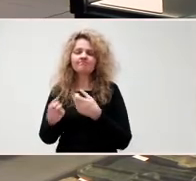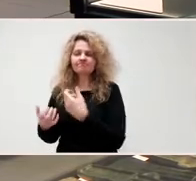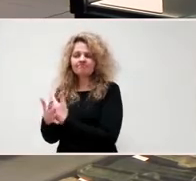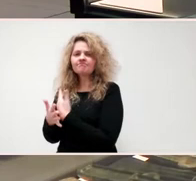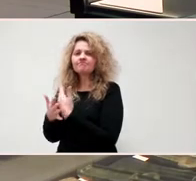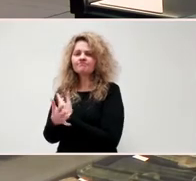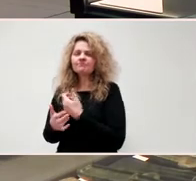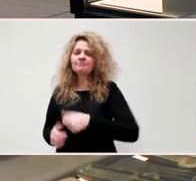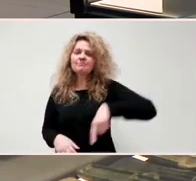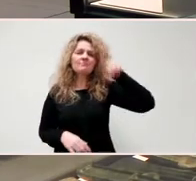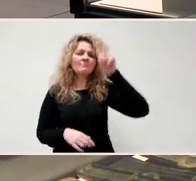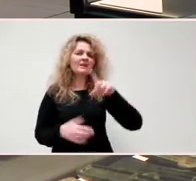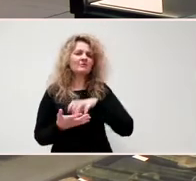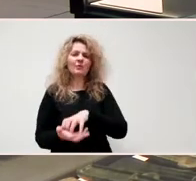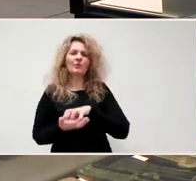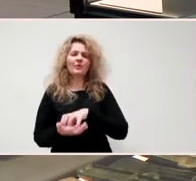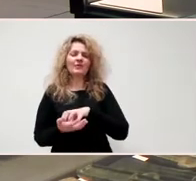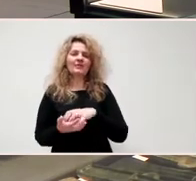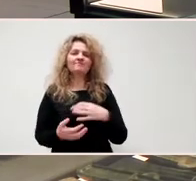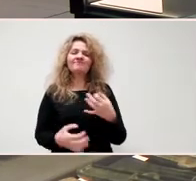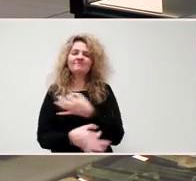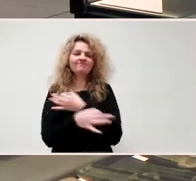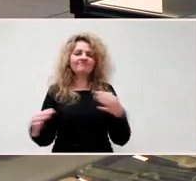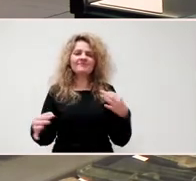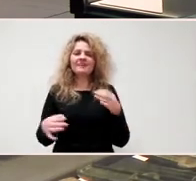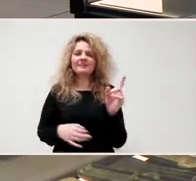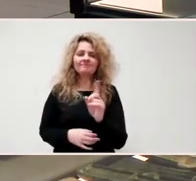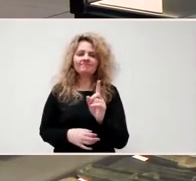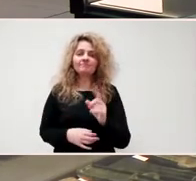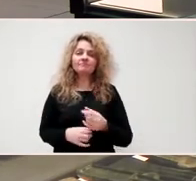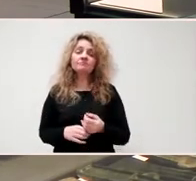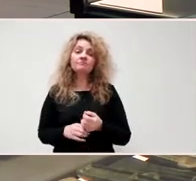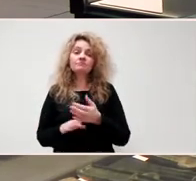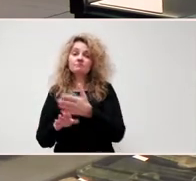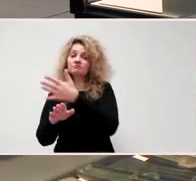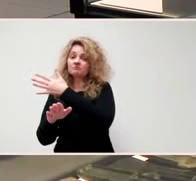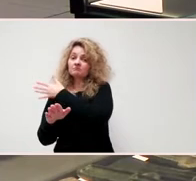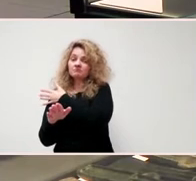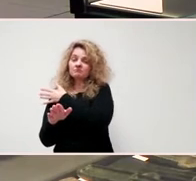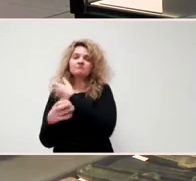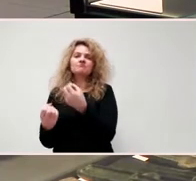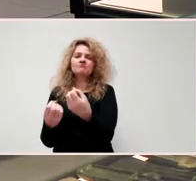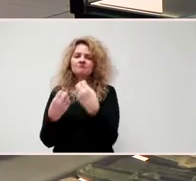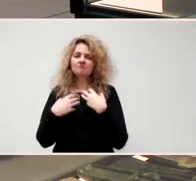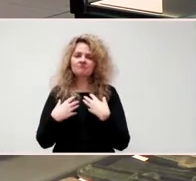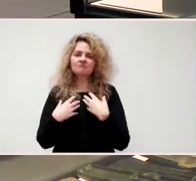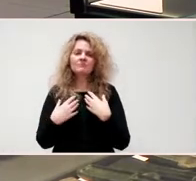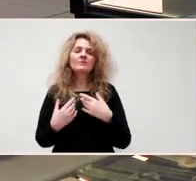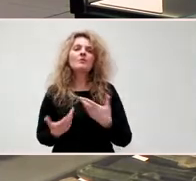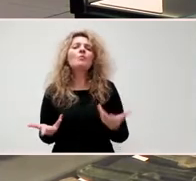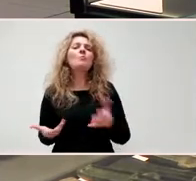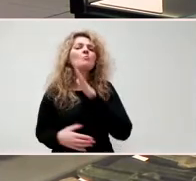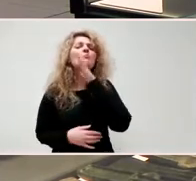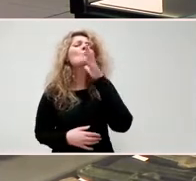nos provee de máis inquedanzas que certezas. Este dato e todos os anteriores que estábamos enumerando nos levan